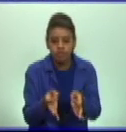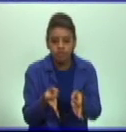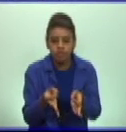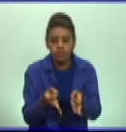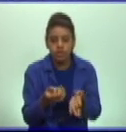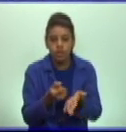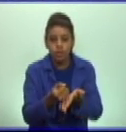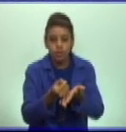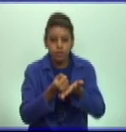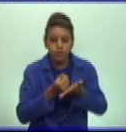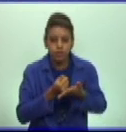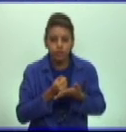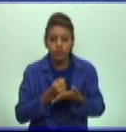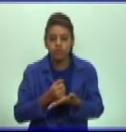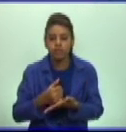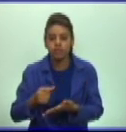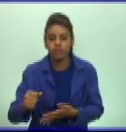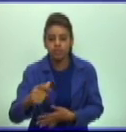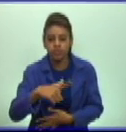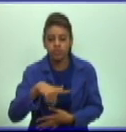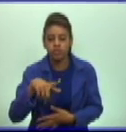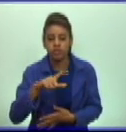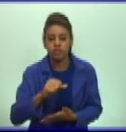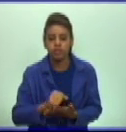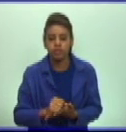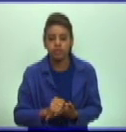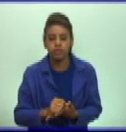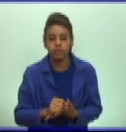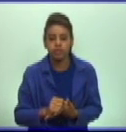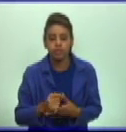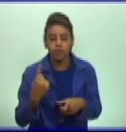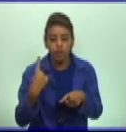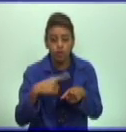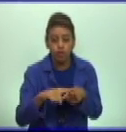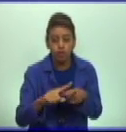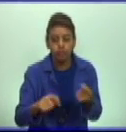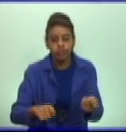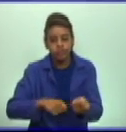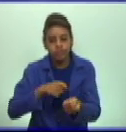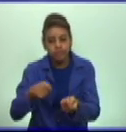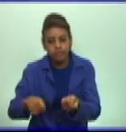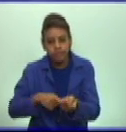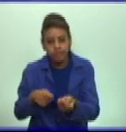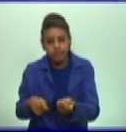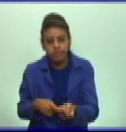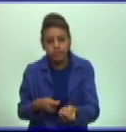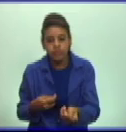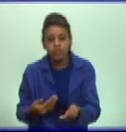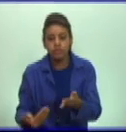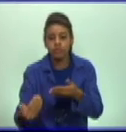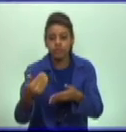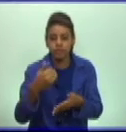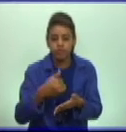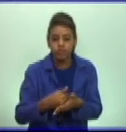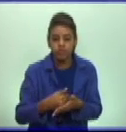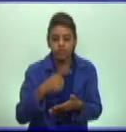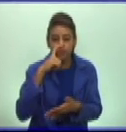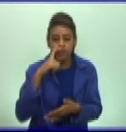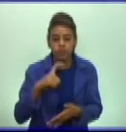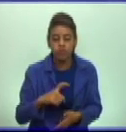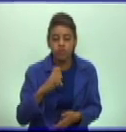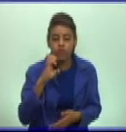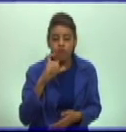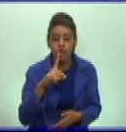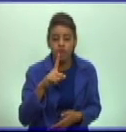de toda nuestra sociedad. Seguimos ilustrando cómo esa lucha logró el regreso del niño Elian